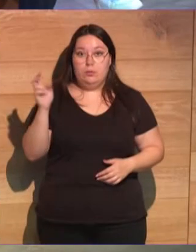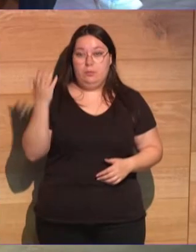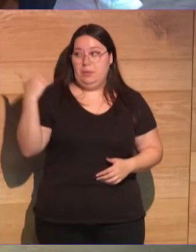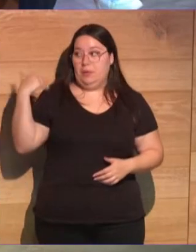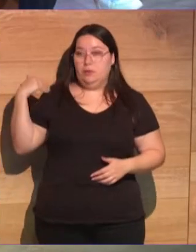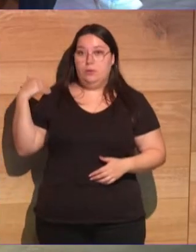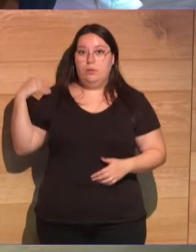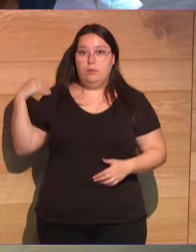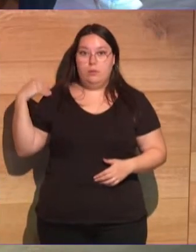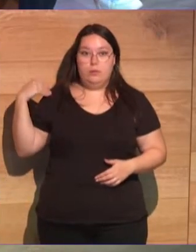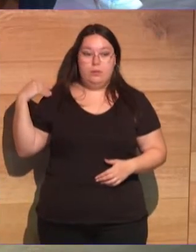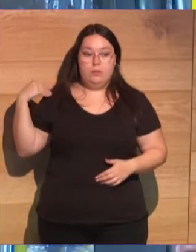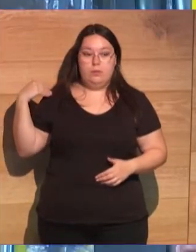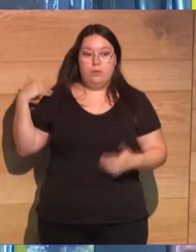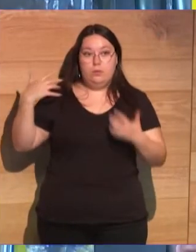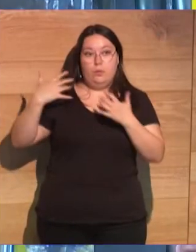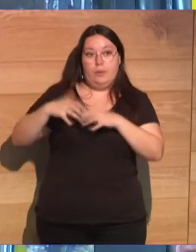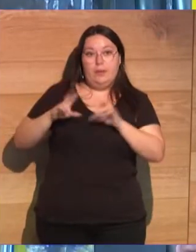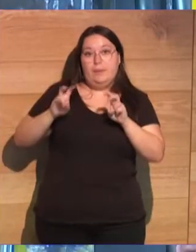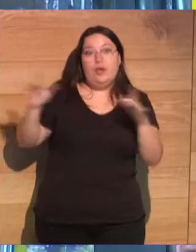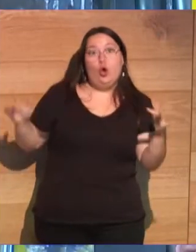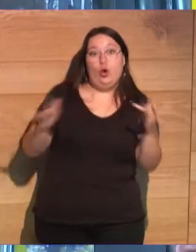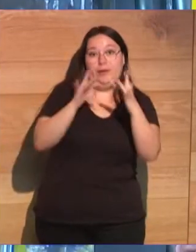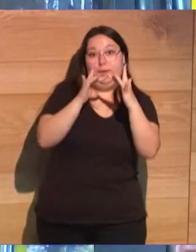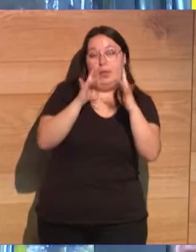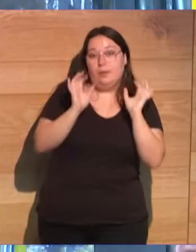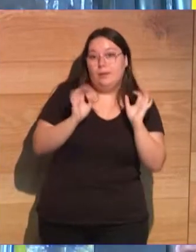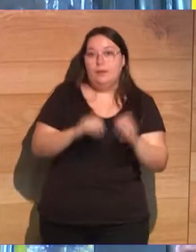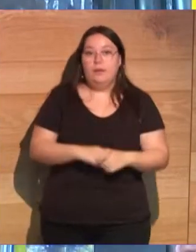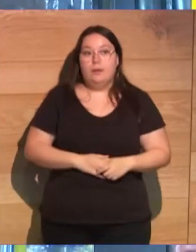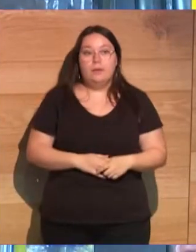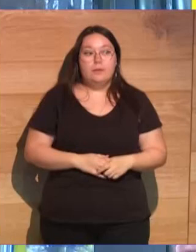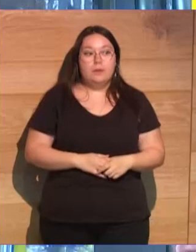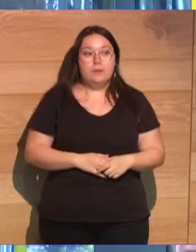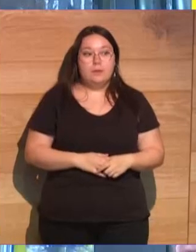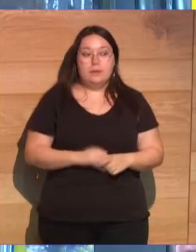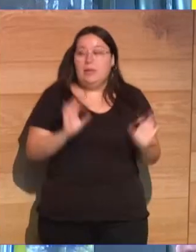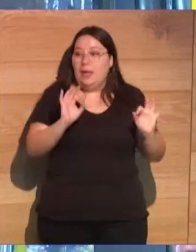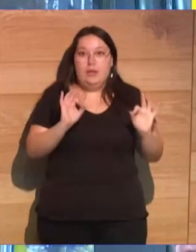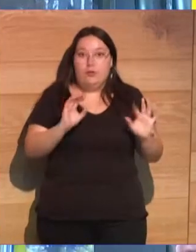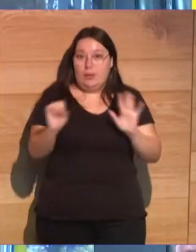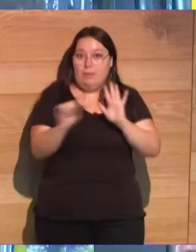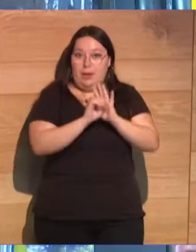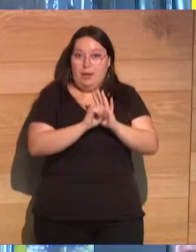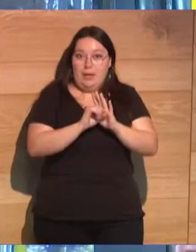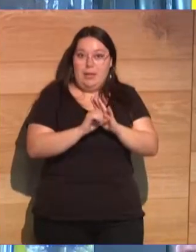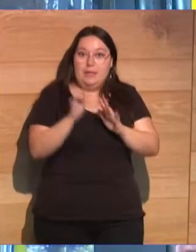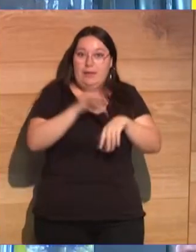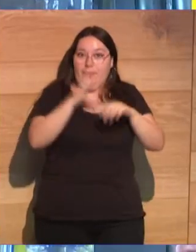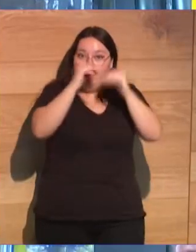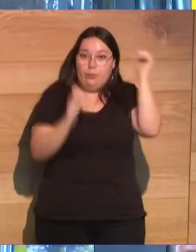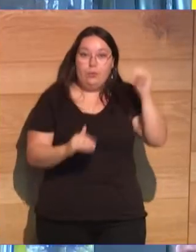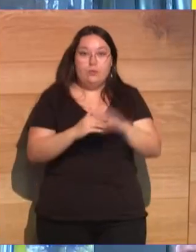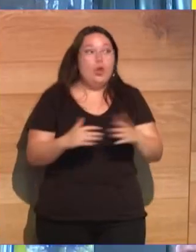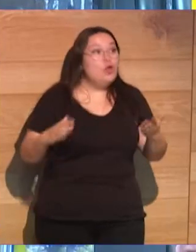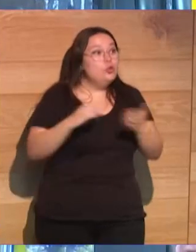pasado de un operador, que es tener conectividad, lógicamente. O sea, eso es lo que más te marca esta brecha digital, ese despliegue de la red y que